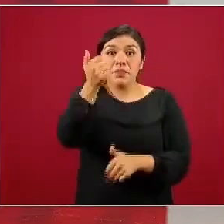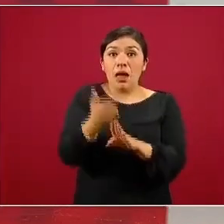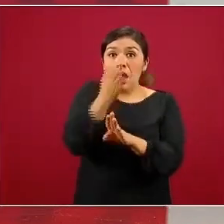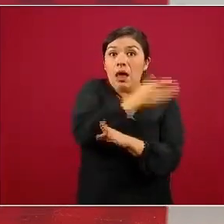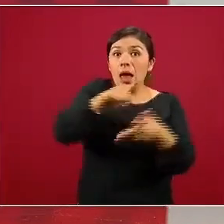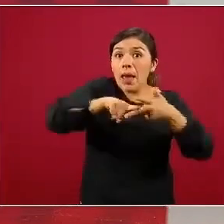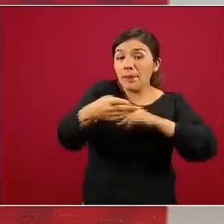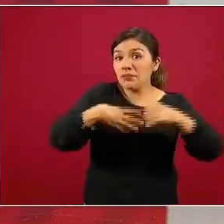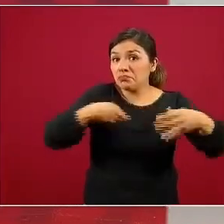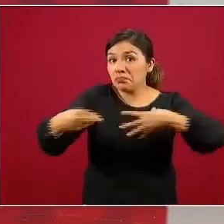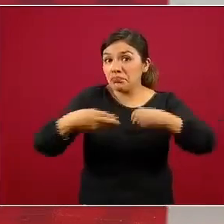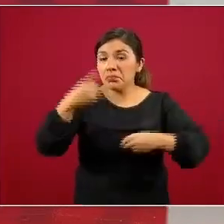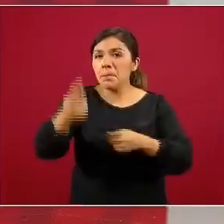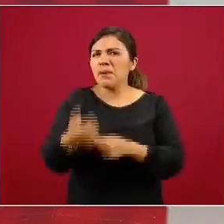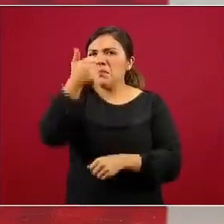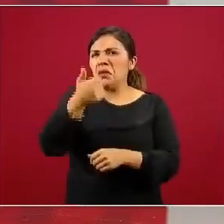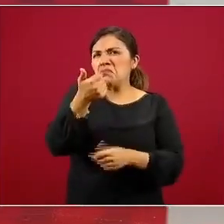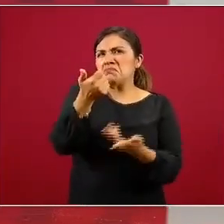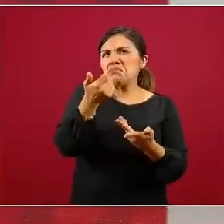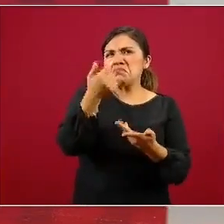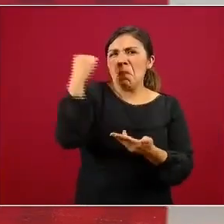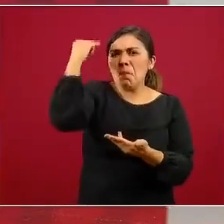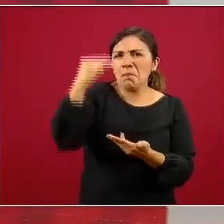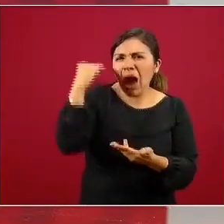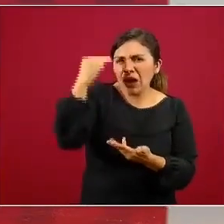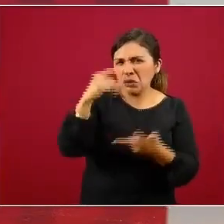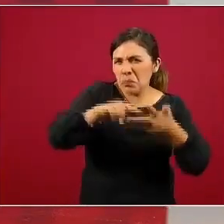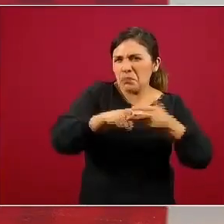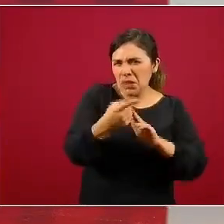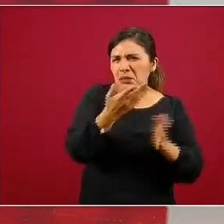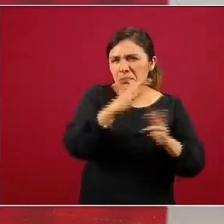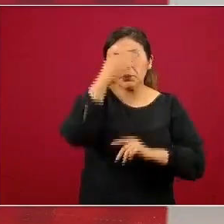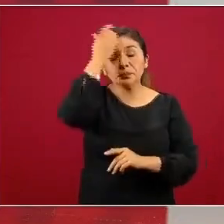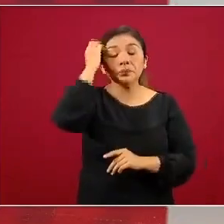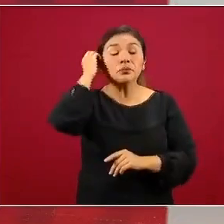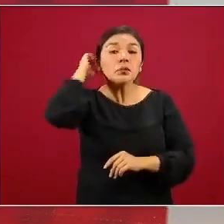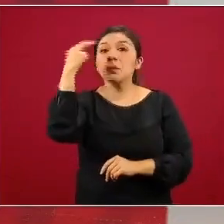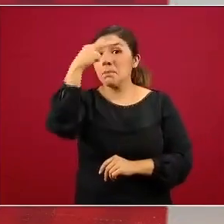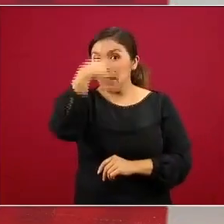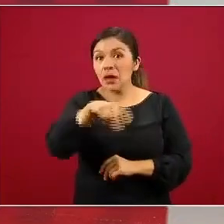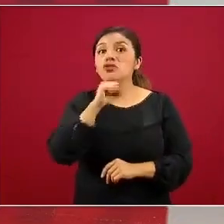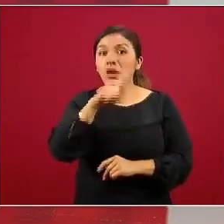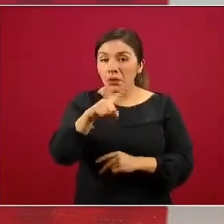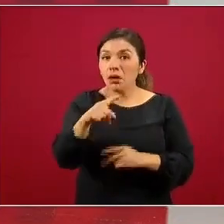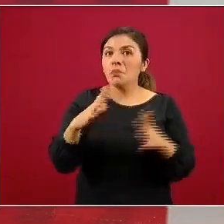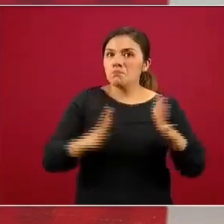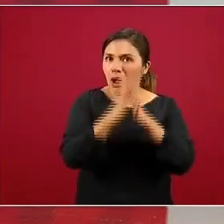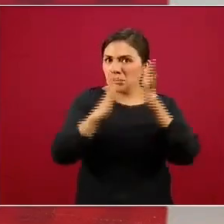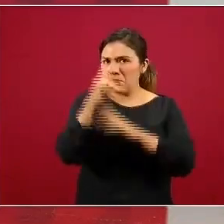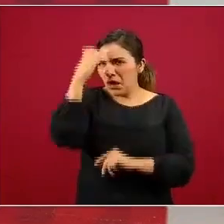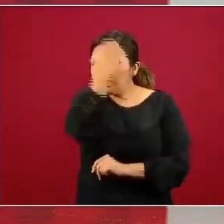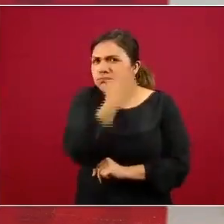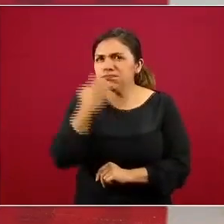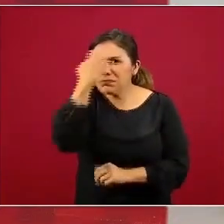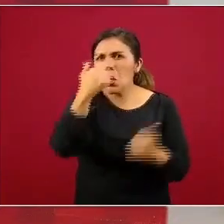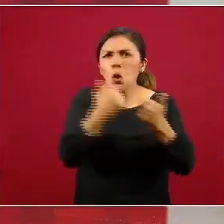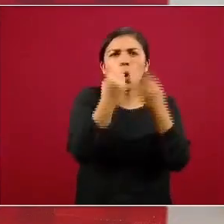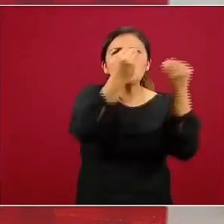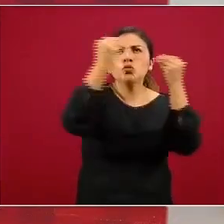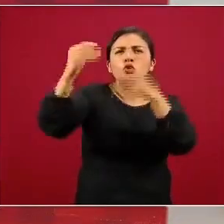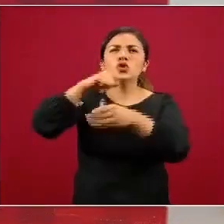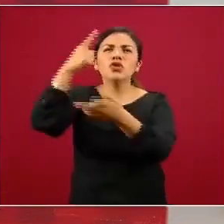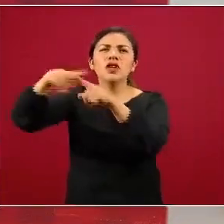la epidemia. Esto fue en los primeros días de marzo aproximadamente. México participó en un ensayo clínico